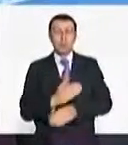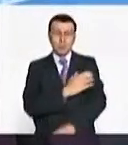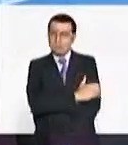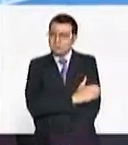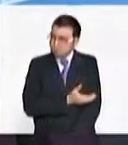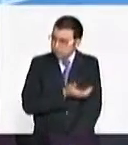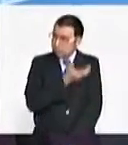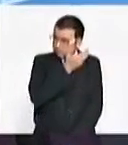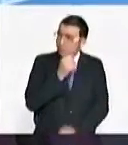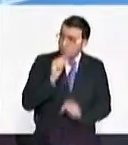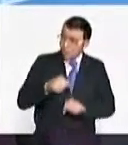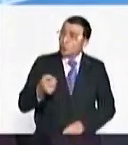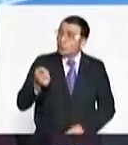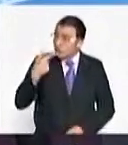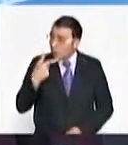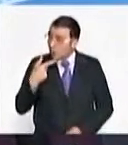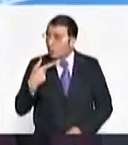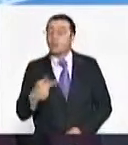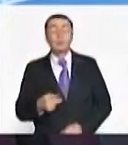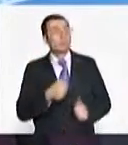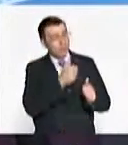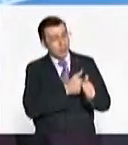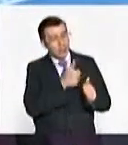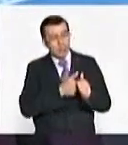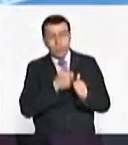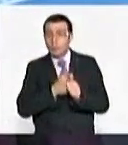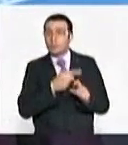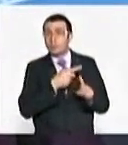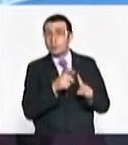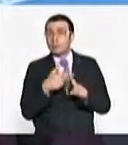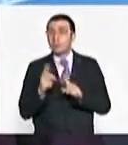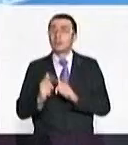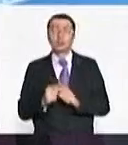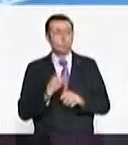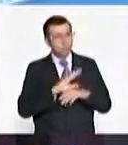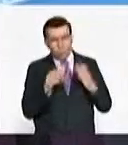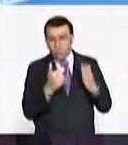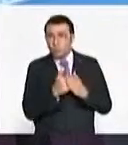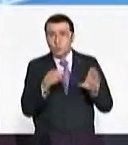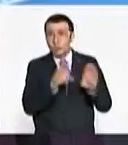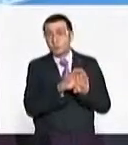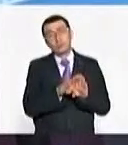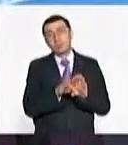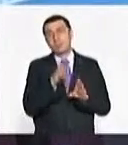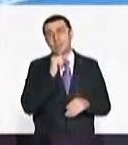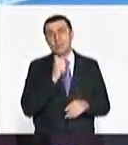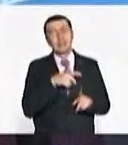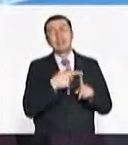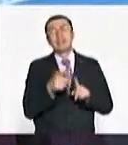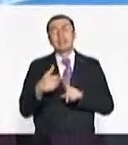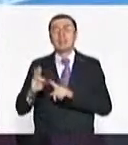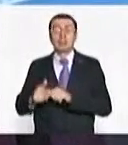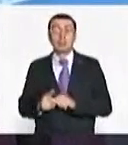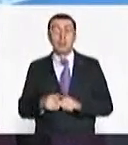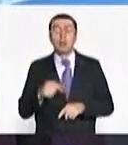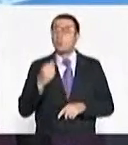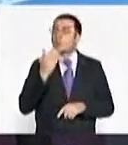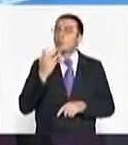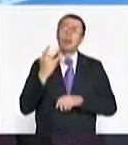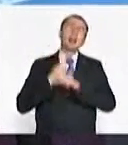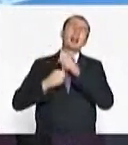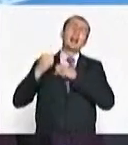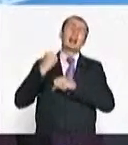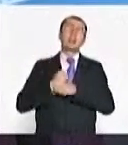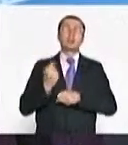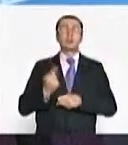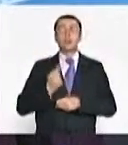es muy importante individualizar el caso del paciente, porque es que no todos los pacientes son iguales y hay varios tipos de anticoagulantes. Hasta hace algunos años solo disponíamos